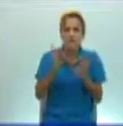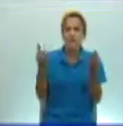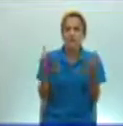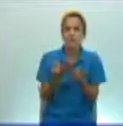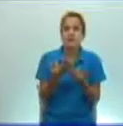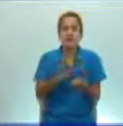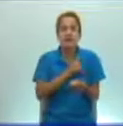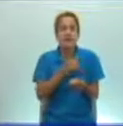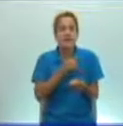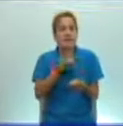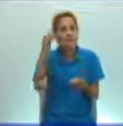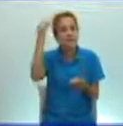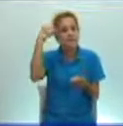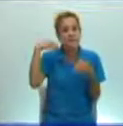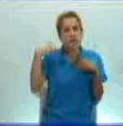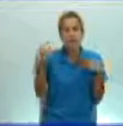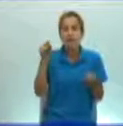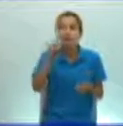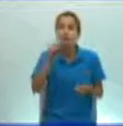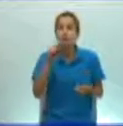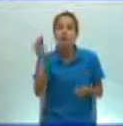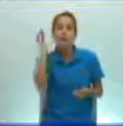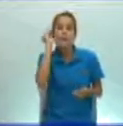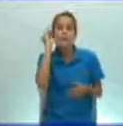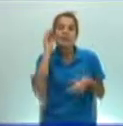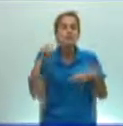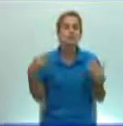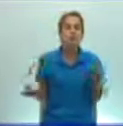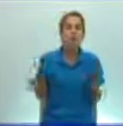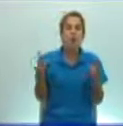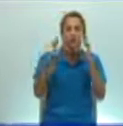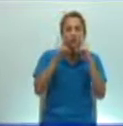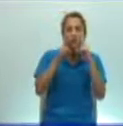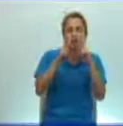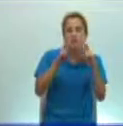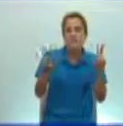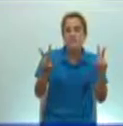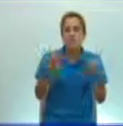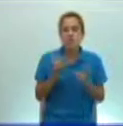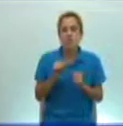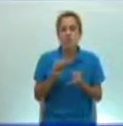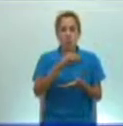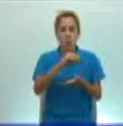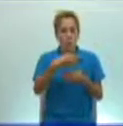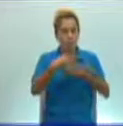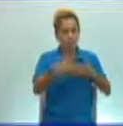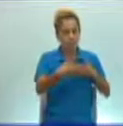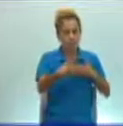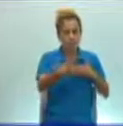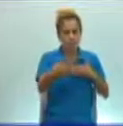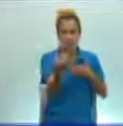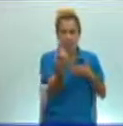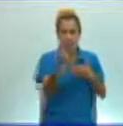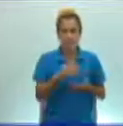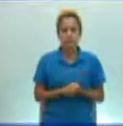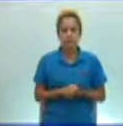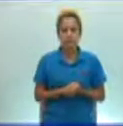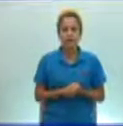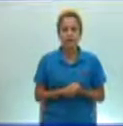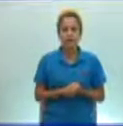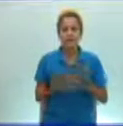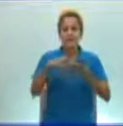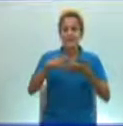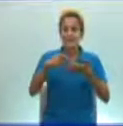saber lo que has aprendido sobre los seres vivos durante esta etapa de aislamiento. Escribe